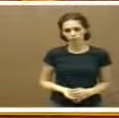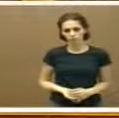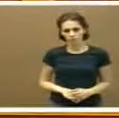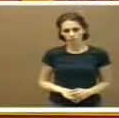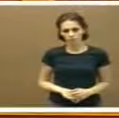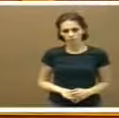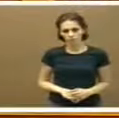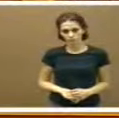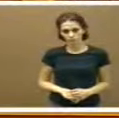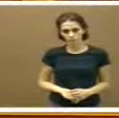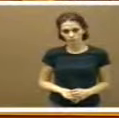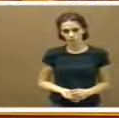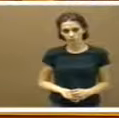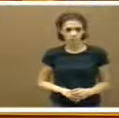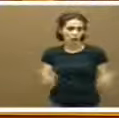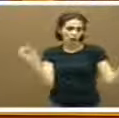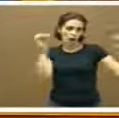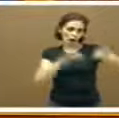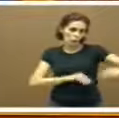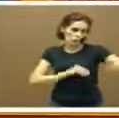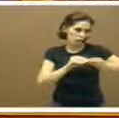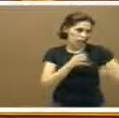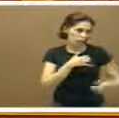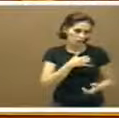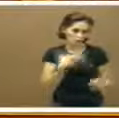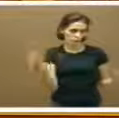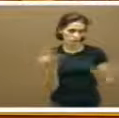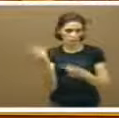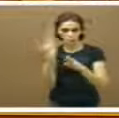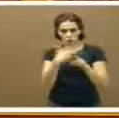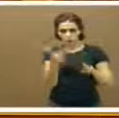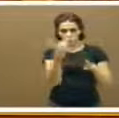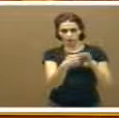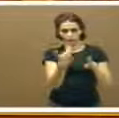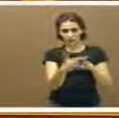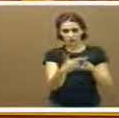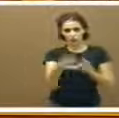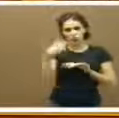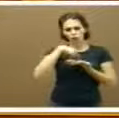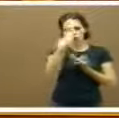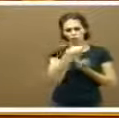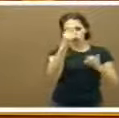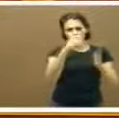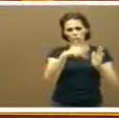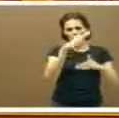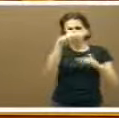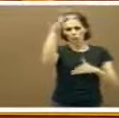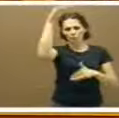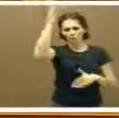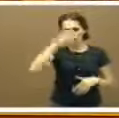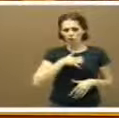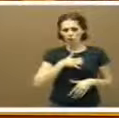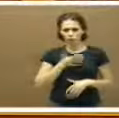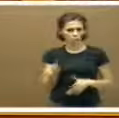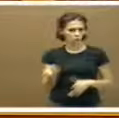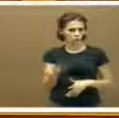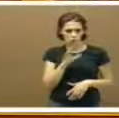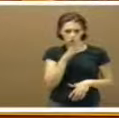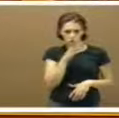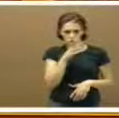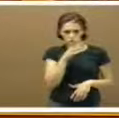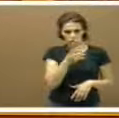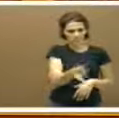Tampoco puedo estar de acuerdo con la política de más impuestos en esta comunidad. ¿Y sabe por qué? Porque estos